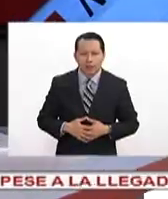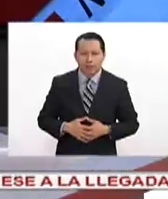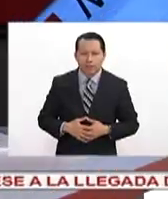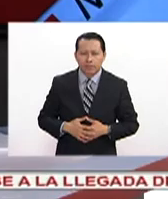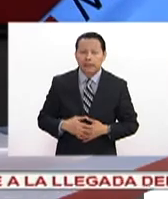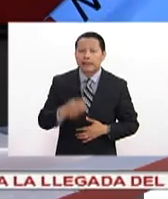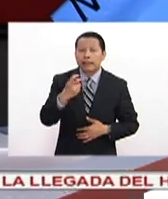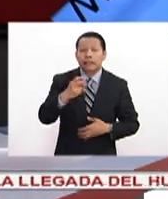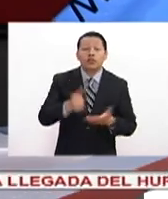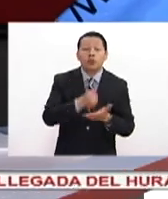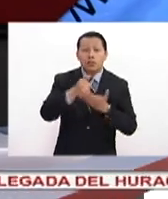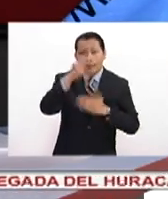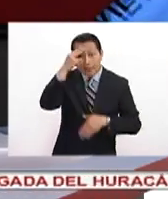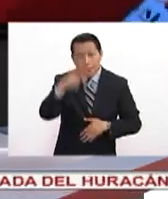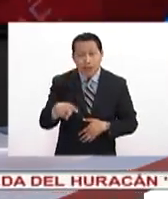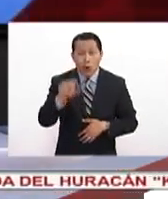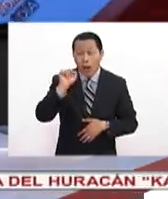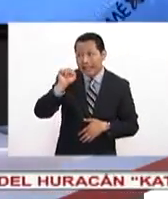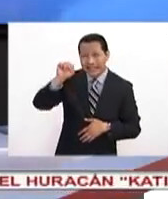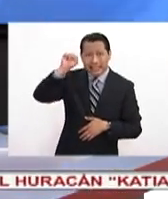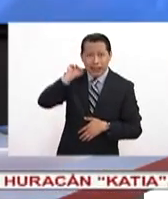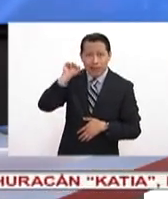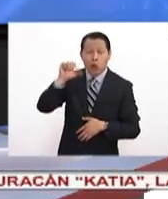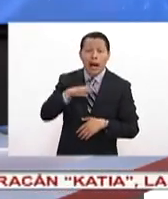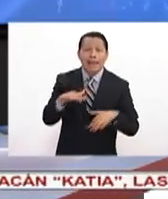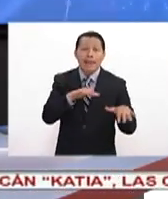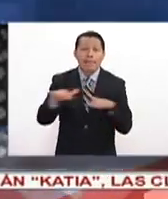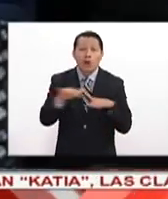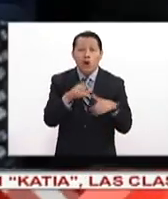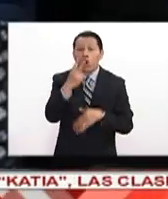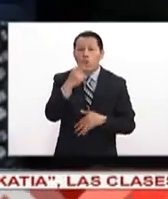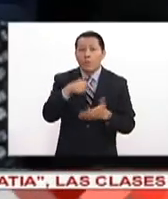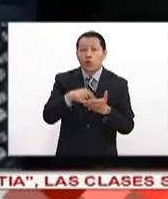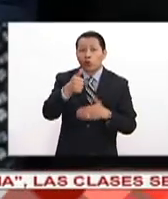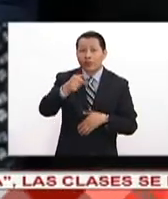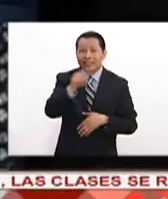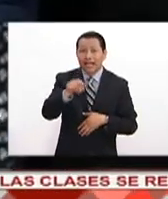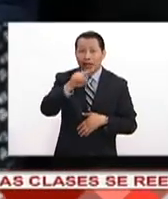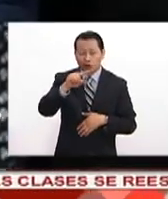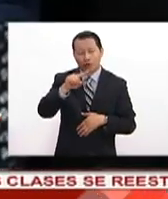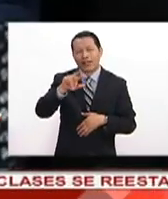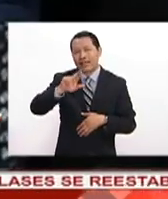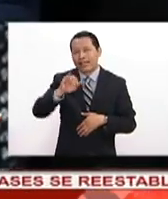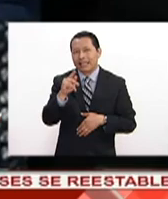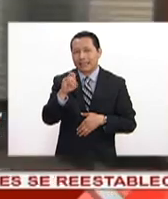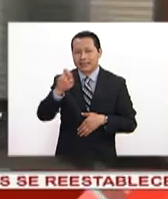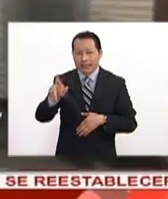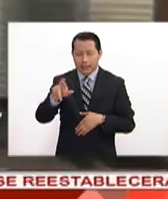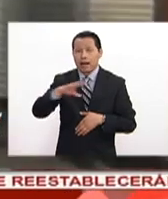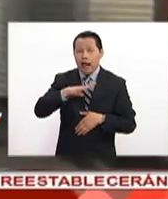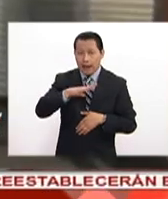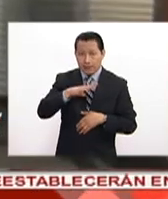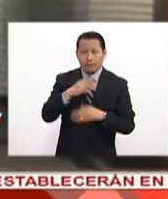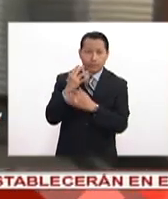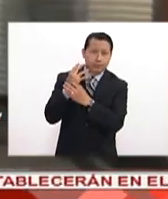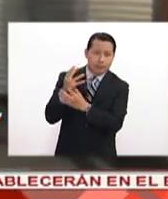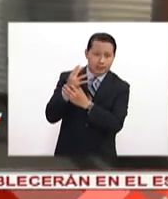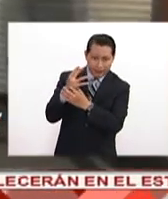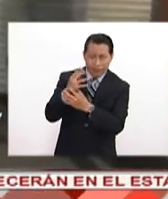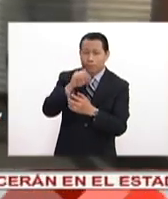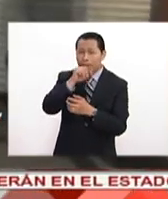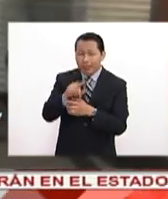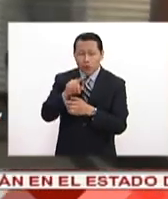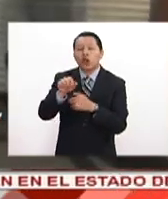Por cierto, en la Ciudad de México, el sábado se registró un temblor de 2.6 grados en la escala de Richter. Así lo dio a conocer el